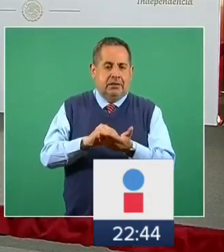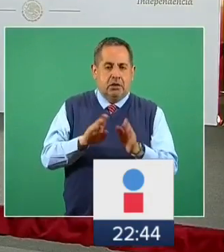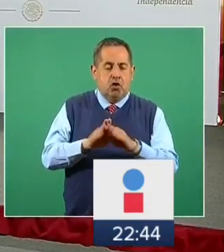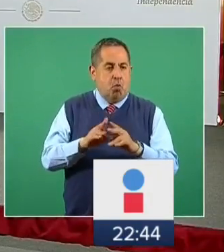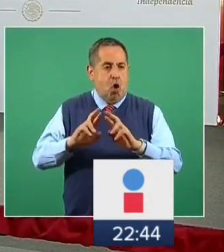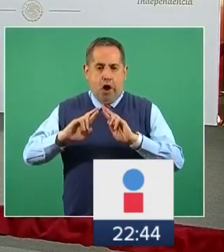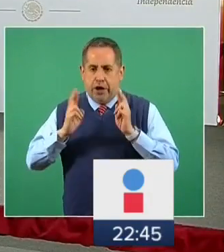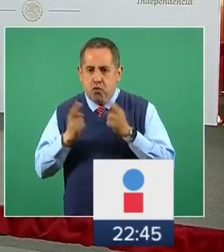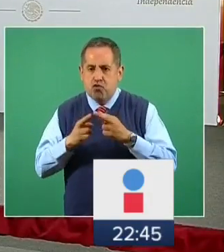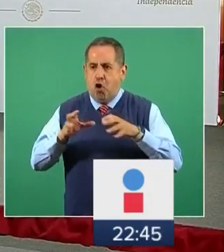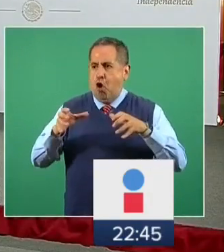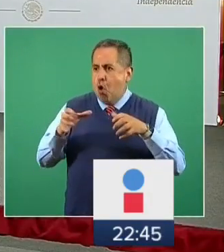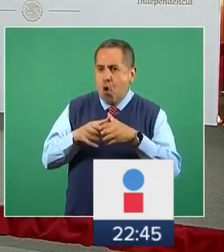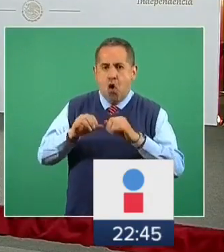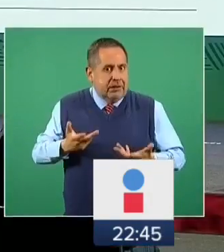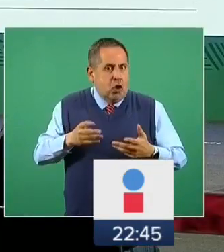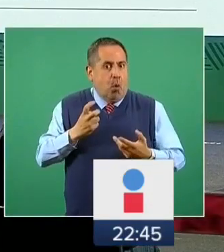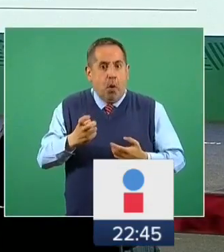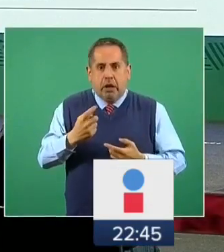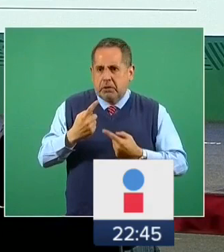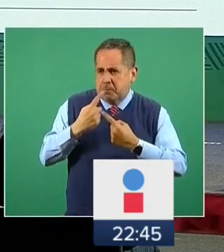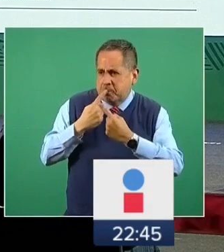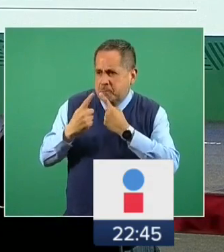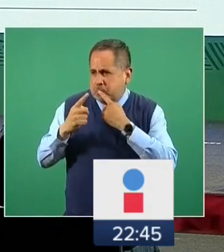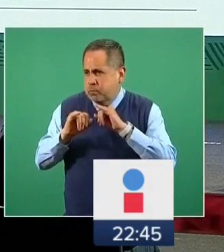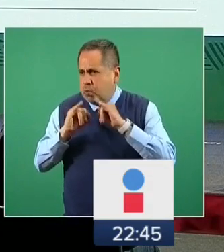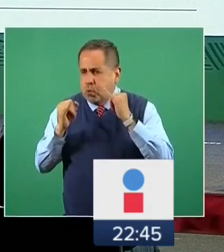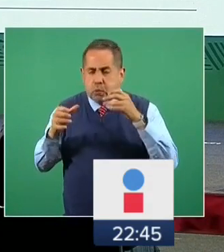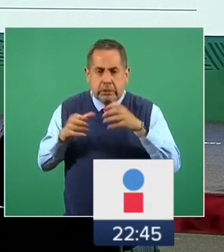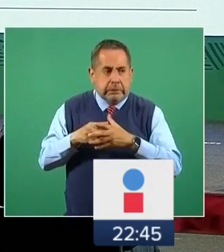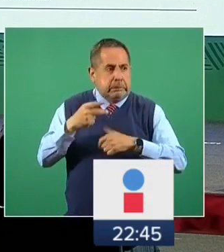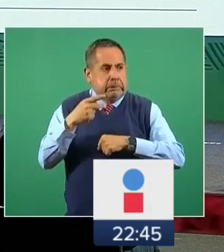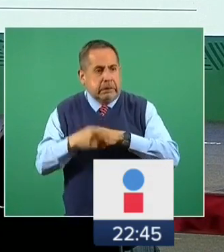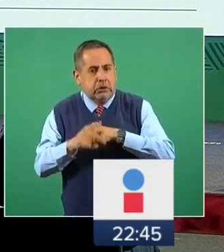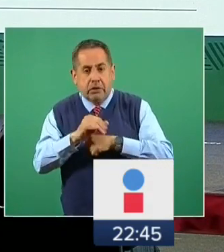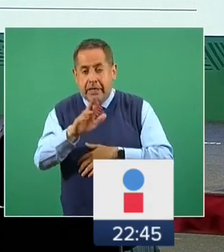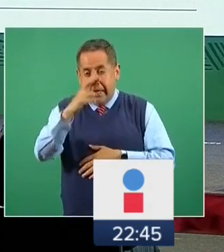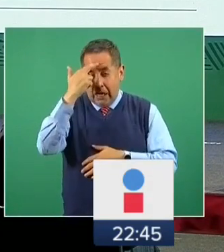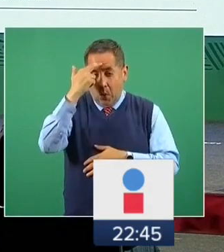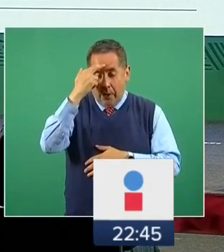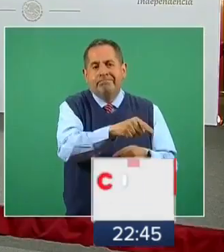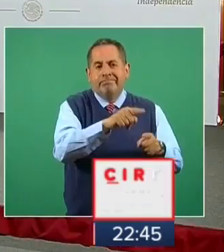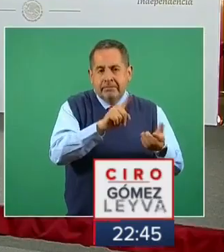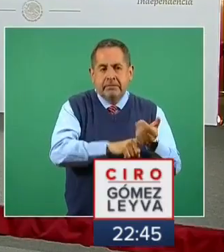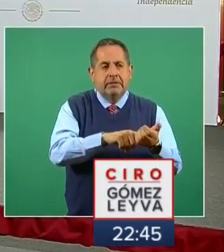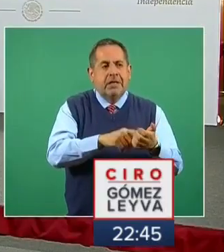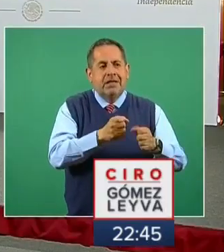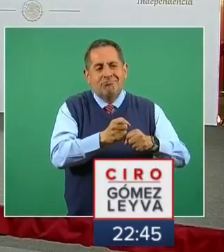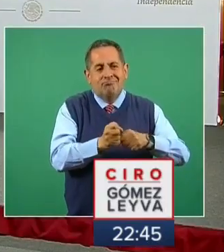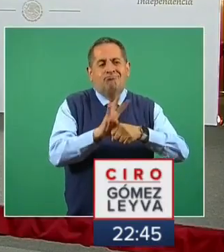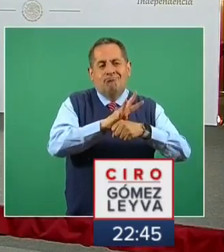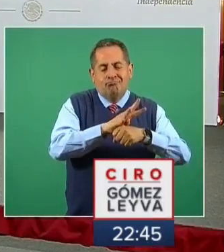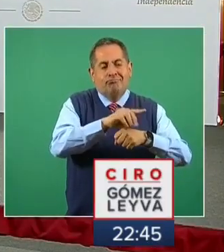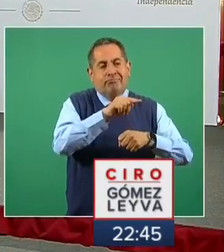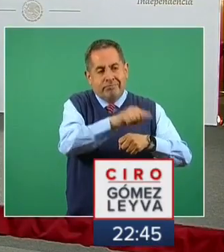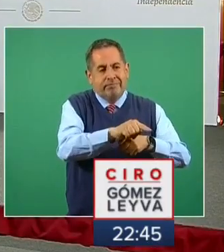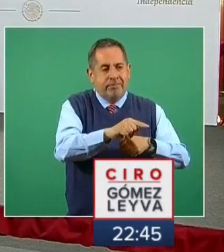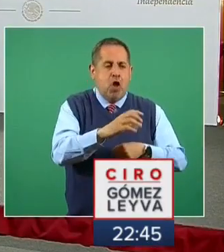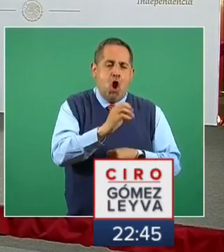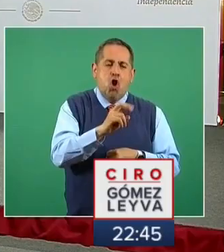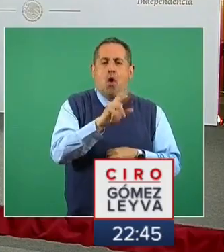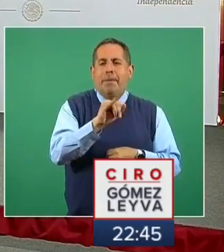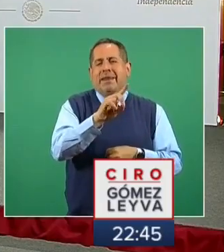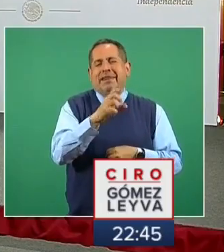alomía dijo que en ese momento ya las autoridades sanitarias de méxico estaban preparándose para la eventual